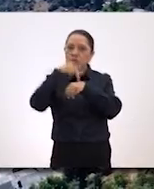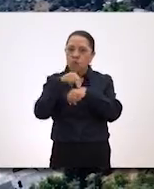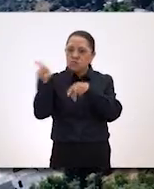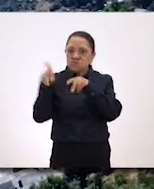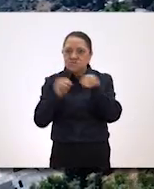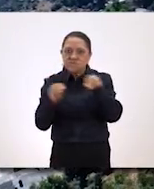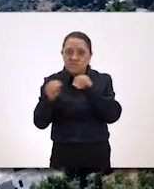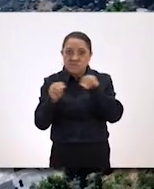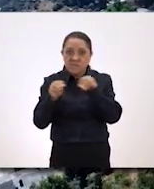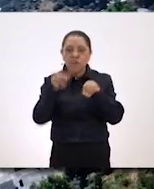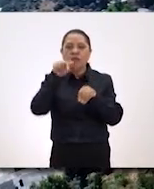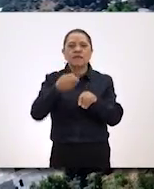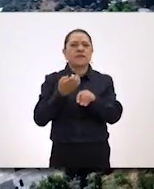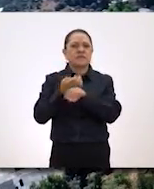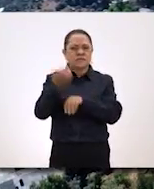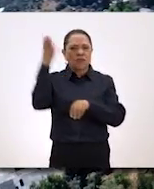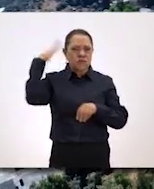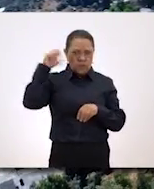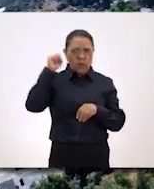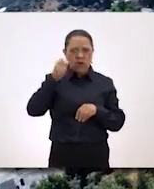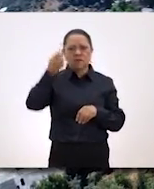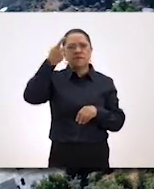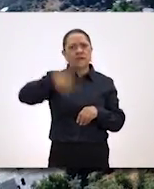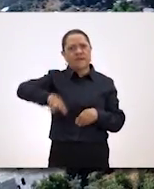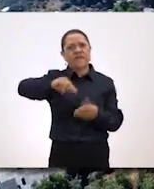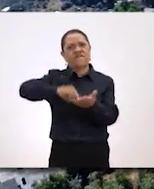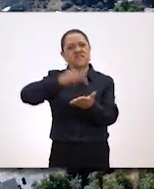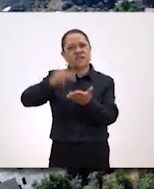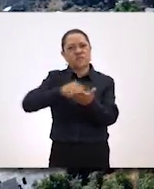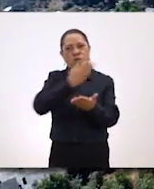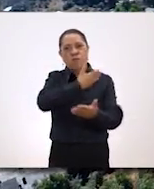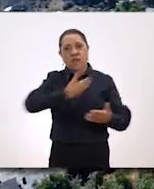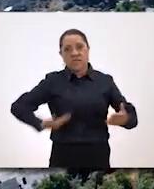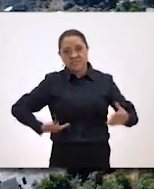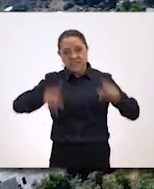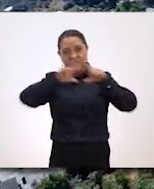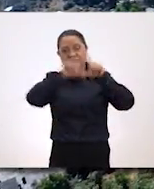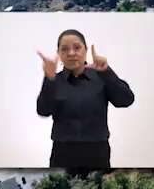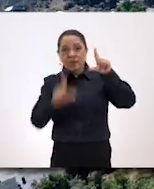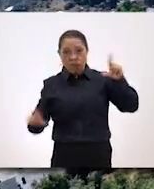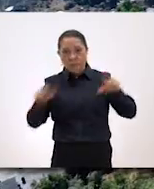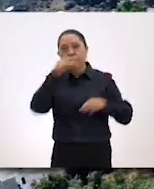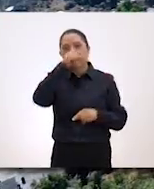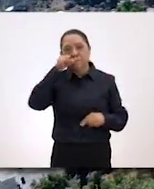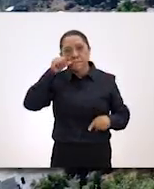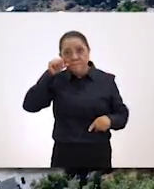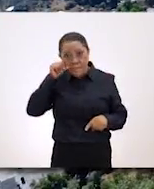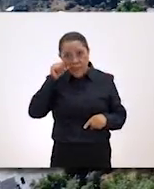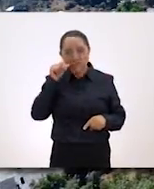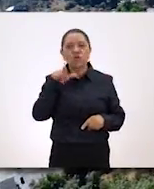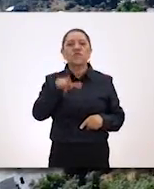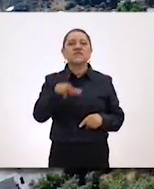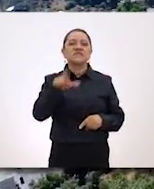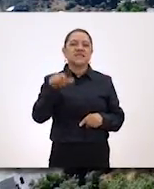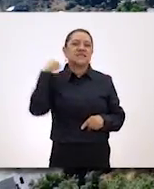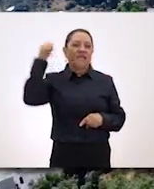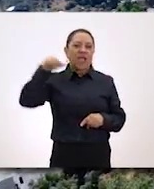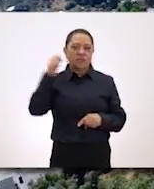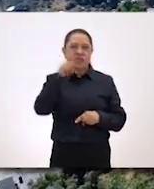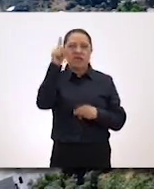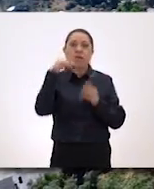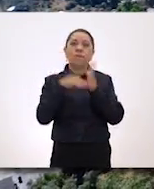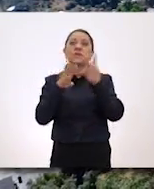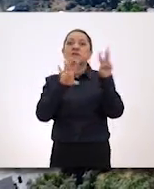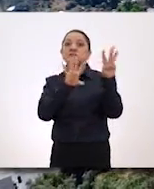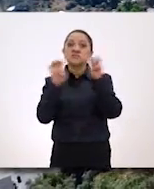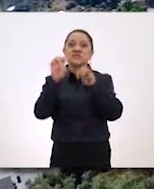Morelos fue creado por decreto firmado por el entonces presidente de la República, Benito Pablo Juárez García, el 17 de abril